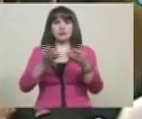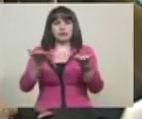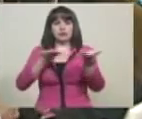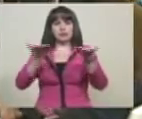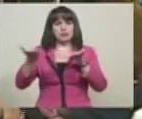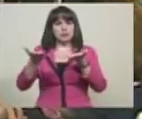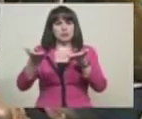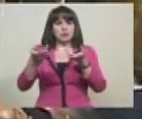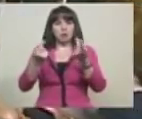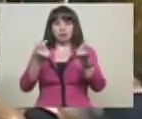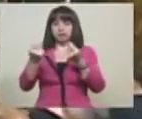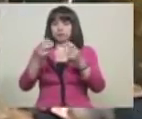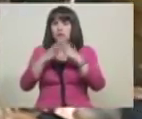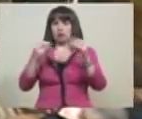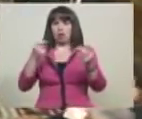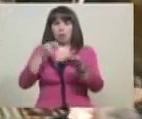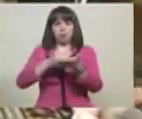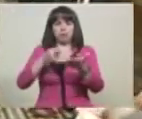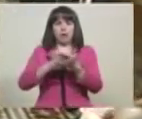y bienes.